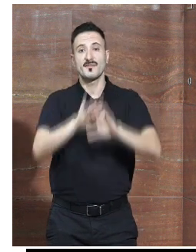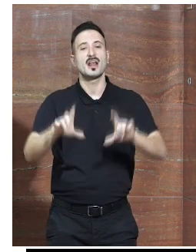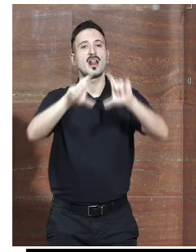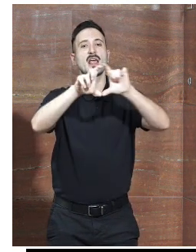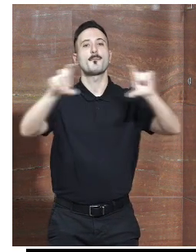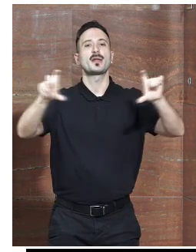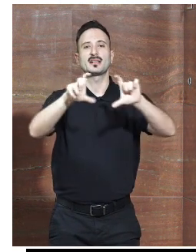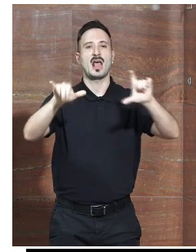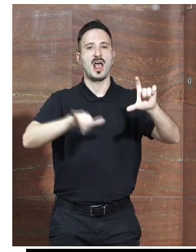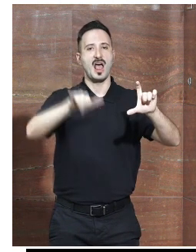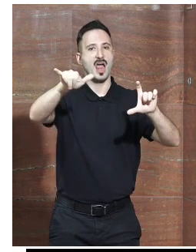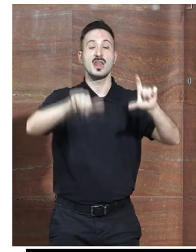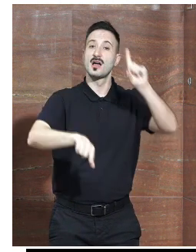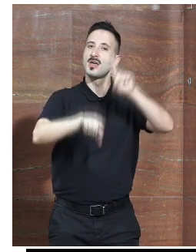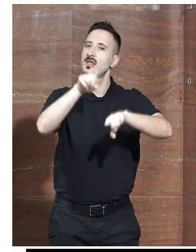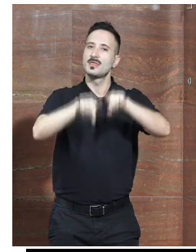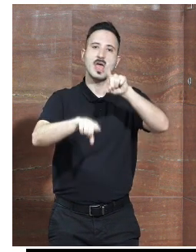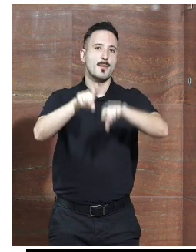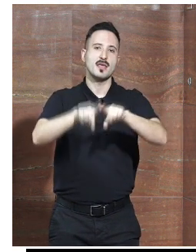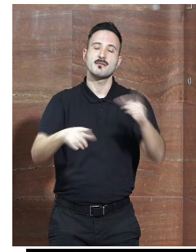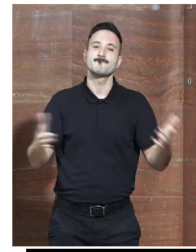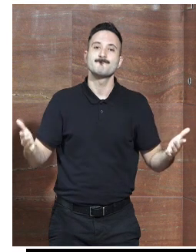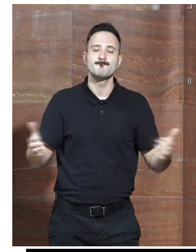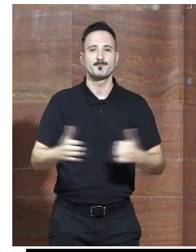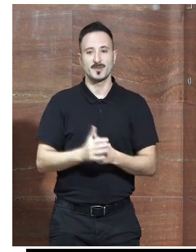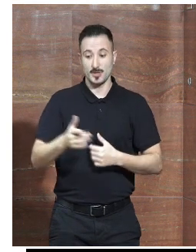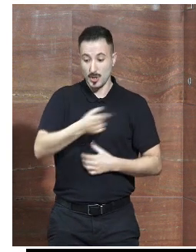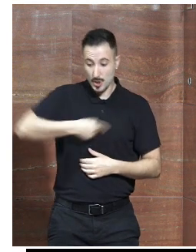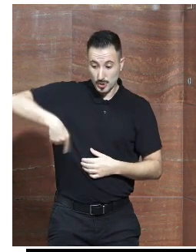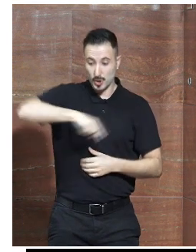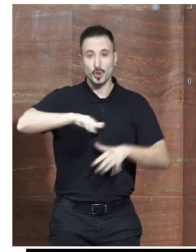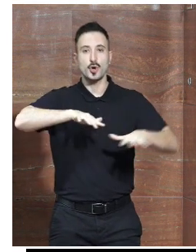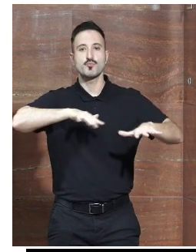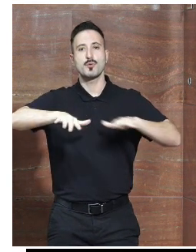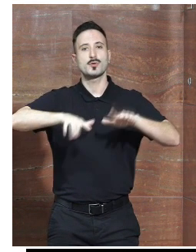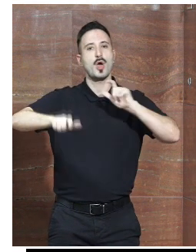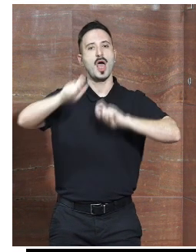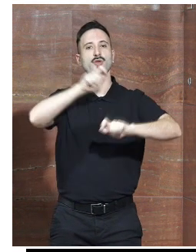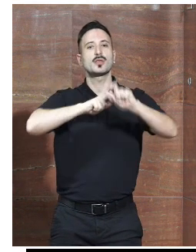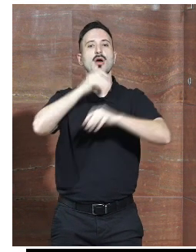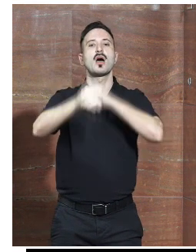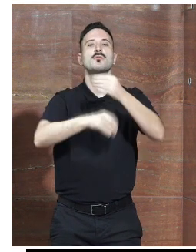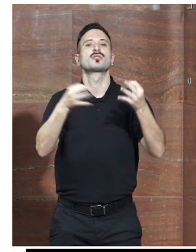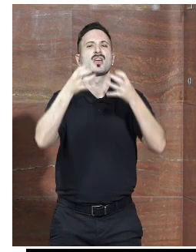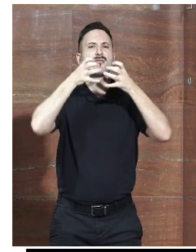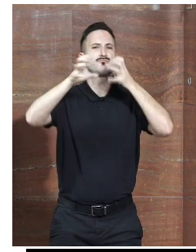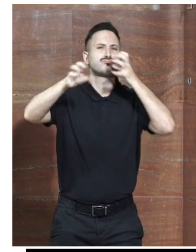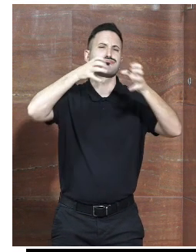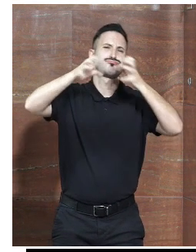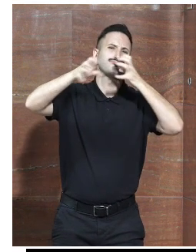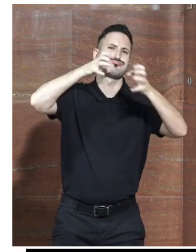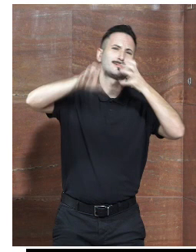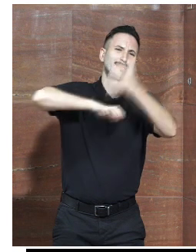compañía aérea. Depende de la compañía aérea. Entonces, bueno, nosotros desde el movimiento asociativo lo que hacemos es montar la bronca